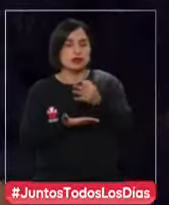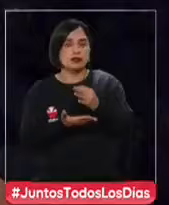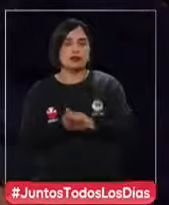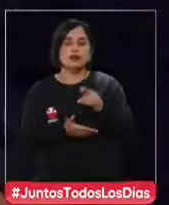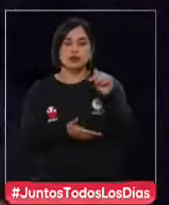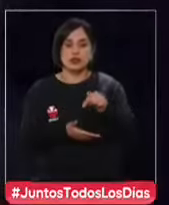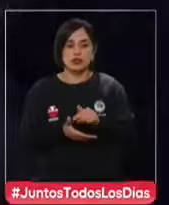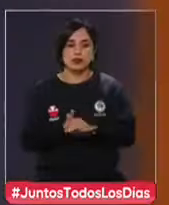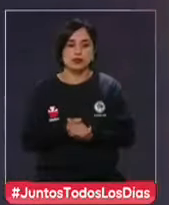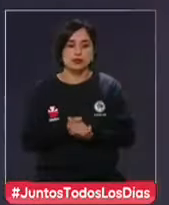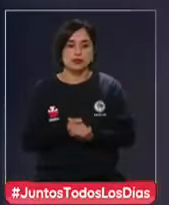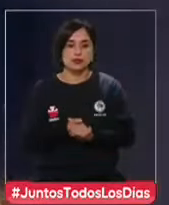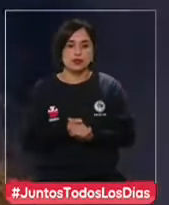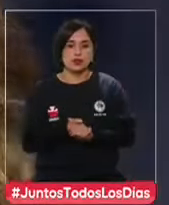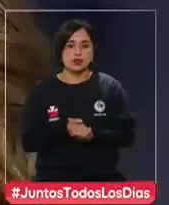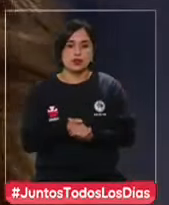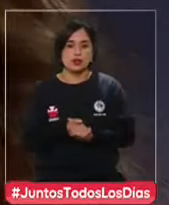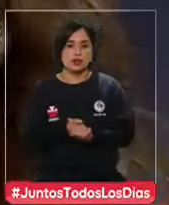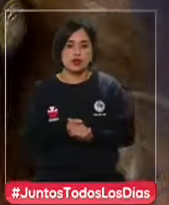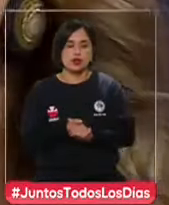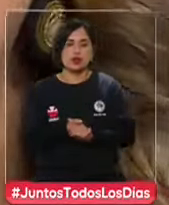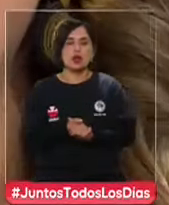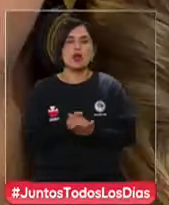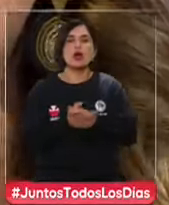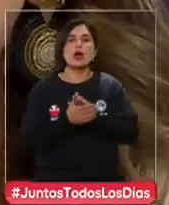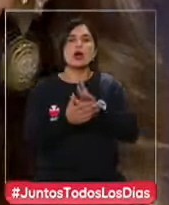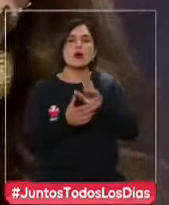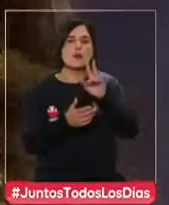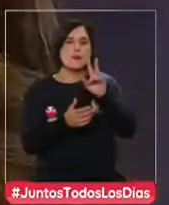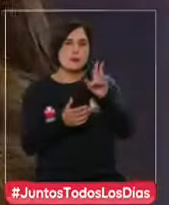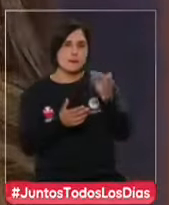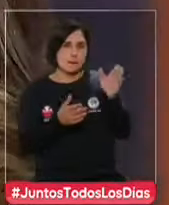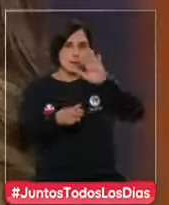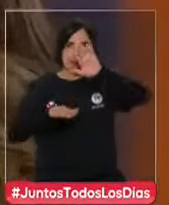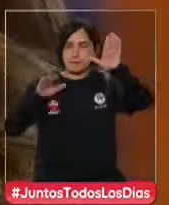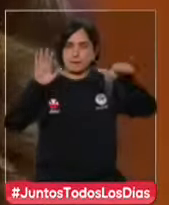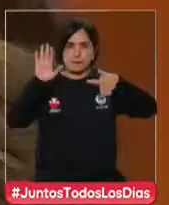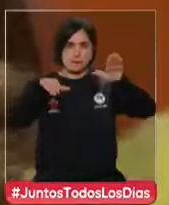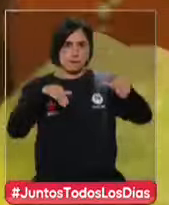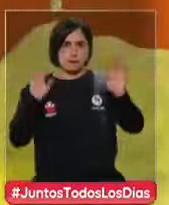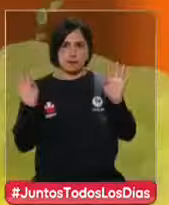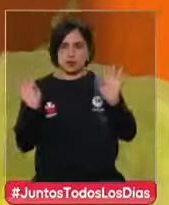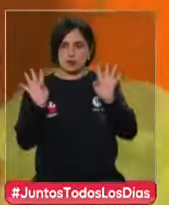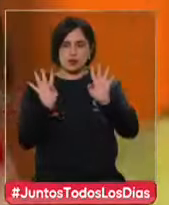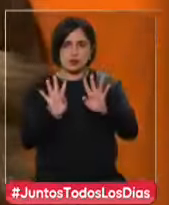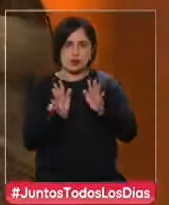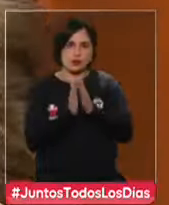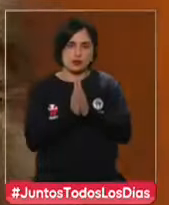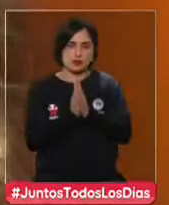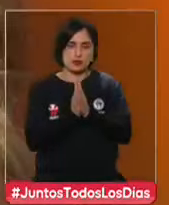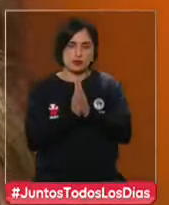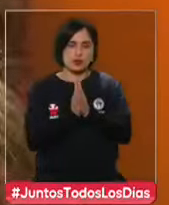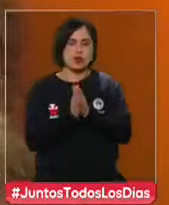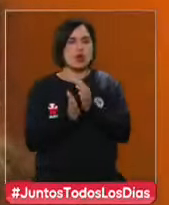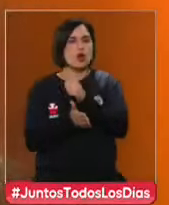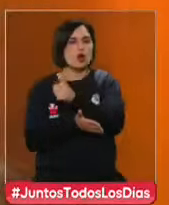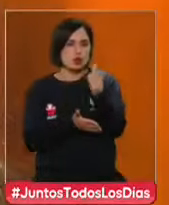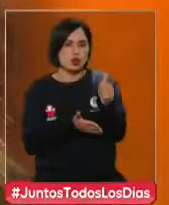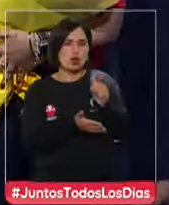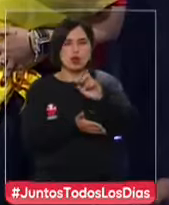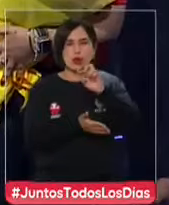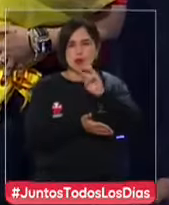aquí se los quiero decir mirándole a la cámara, vengan todas, por favor. Todos los que somos mamás o